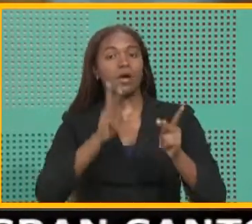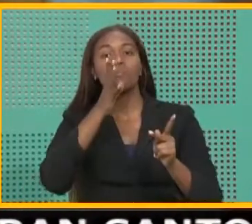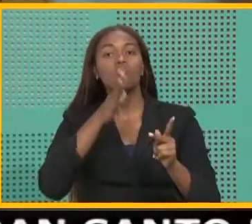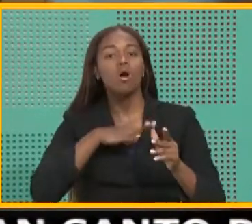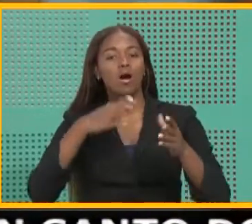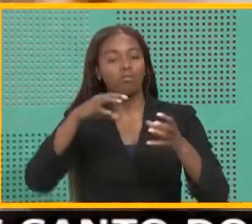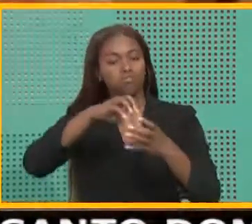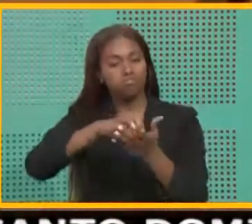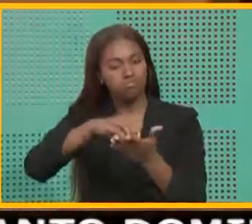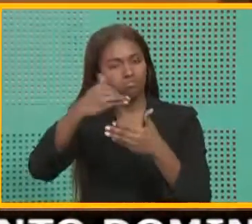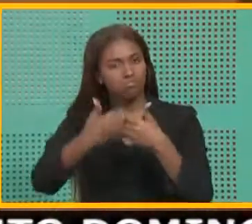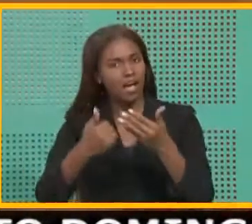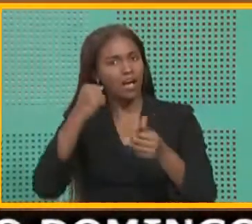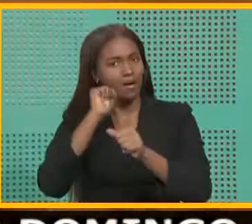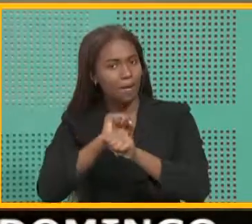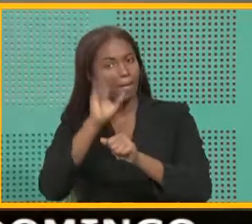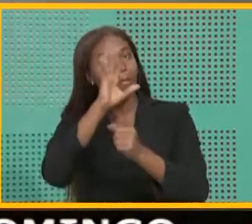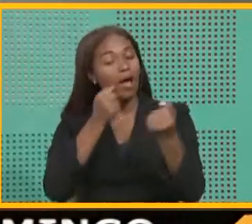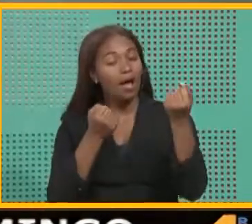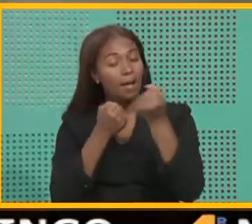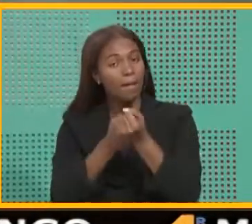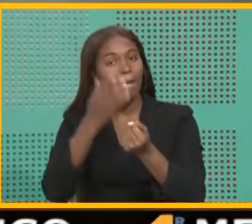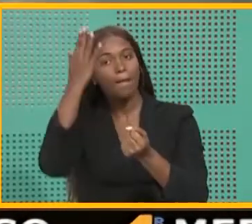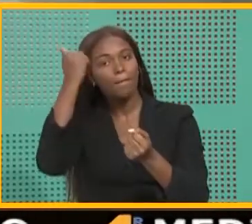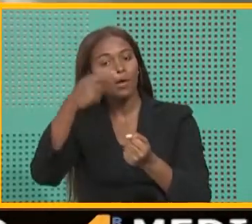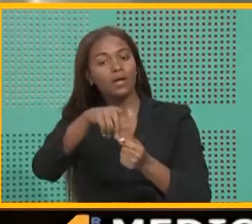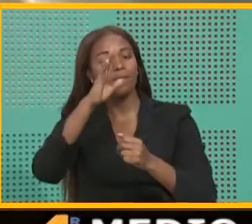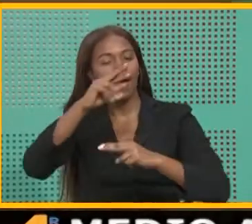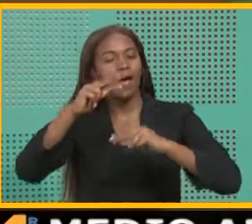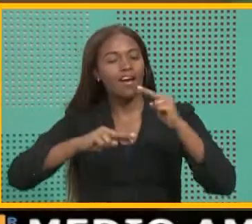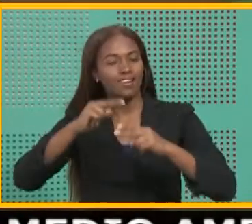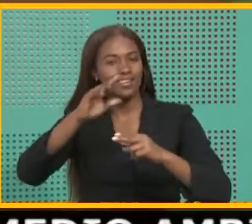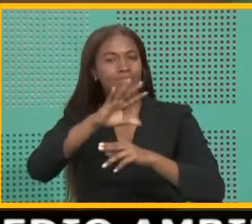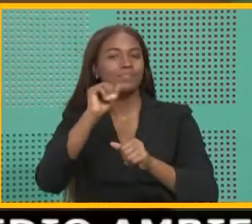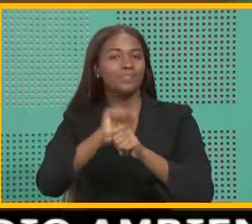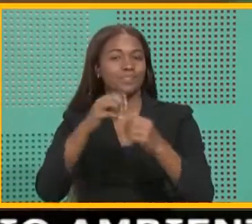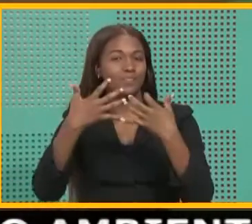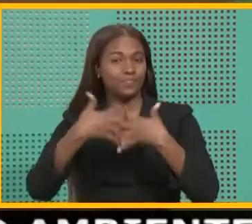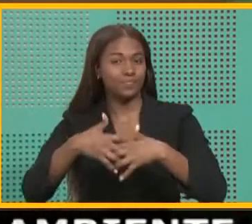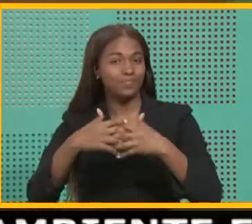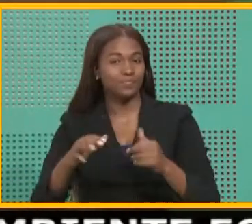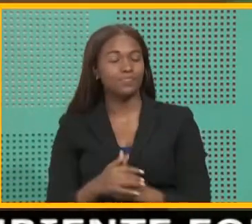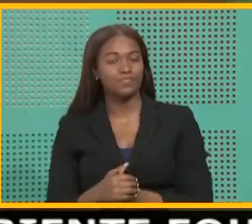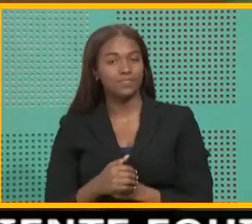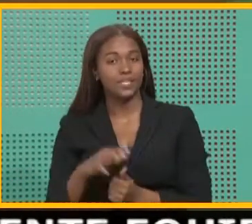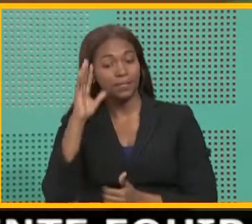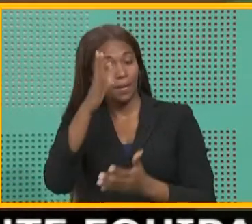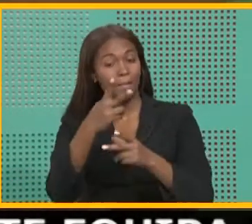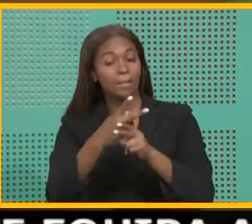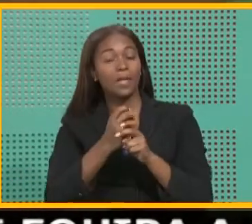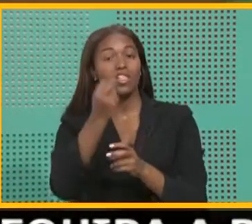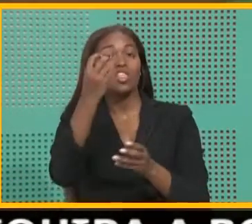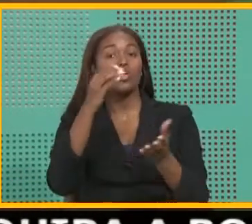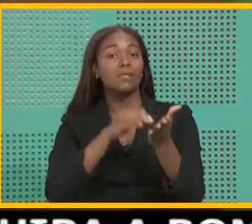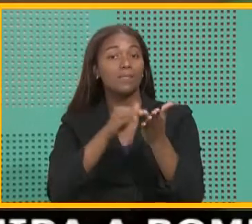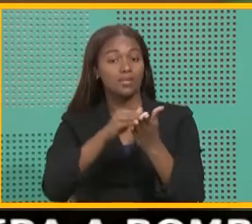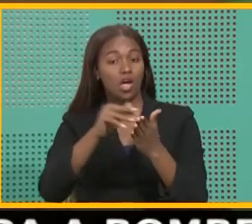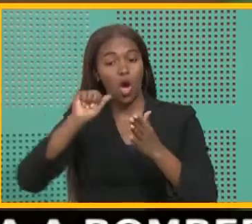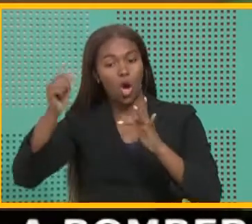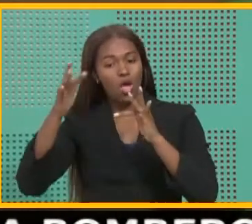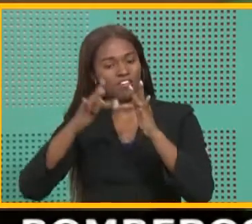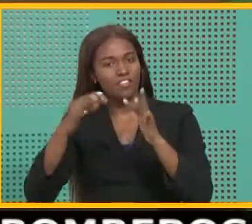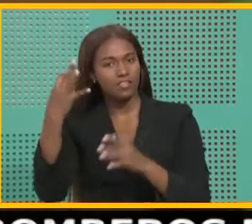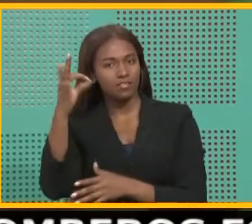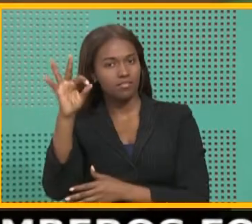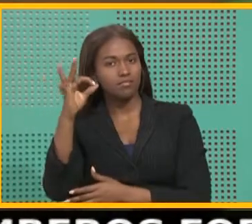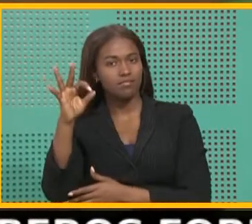a la repostería recibirán apoyo porque se les construirá una panadería. Se les va a prestar 12 millones y los restantes